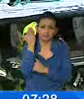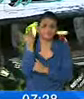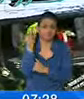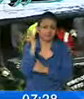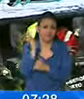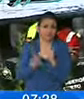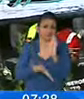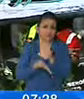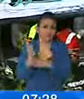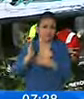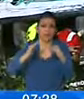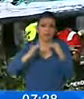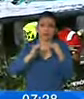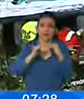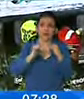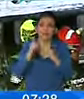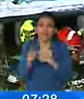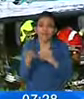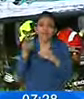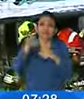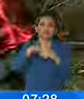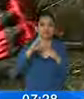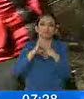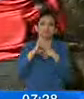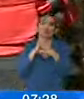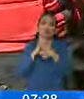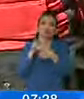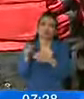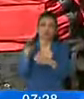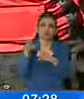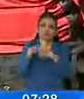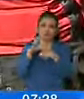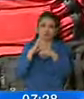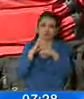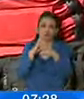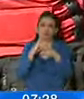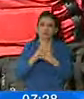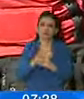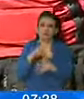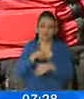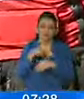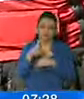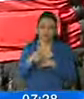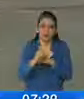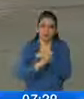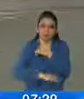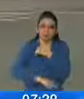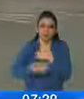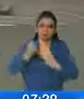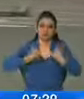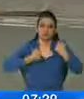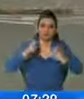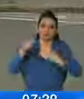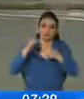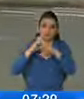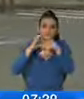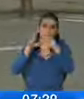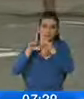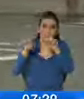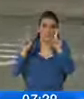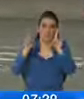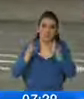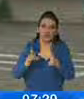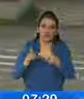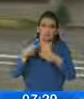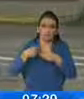alta. Ella, en cambio, viajaba como pasajera del bus siniestrado. Durante el tiempo de sanción, los conductores de Flor del Valle tendrán que